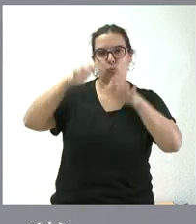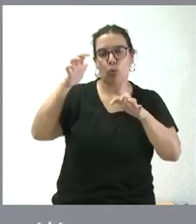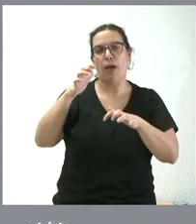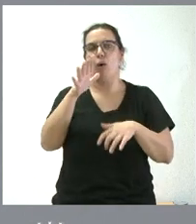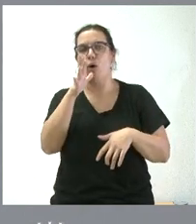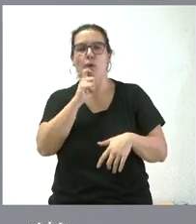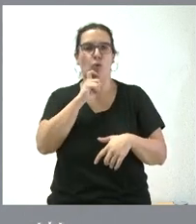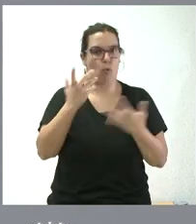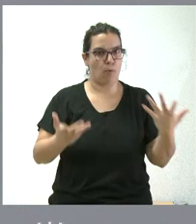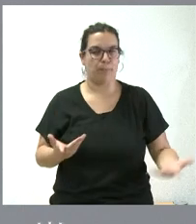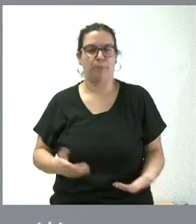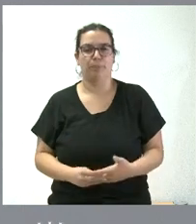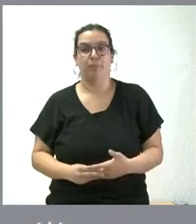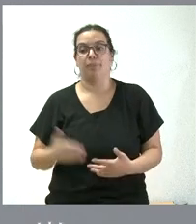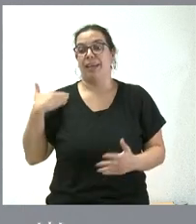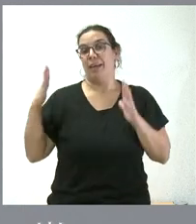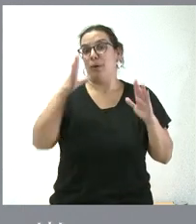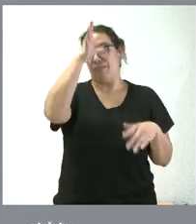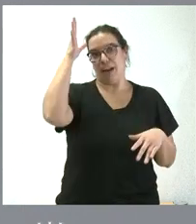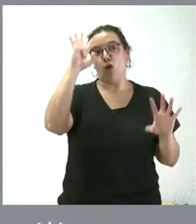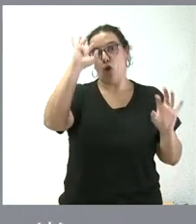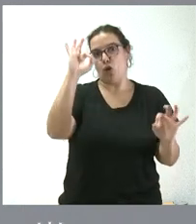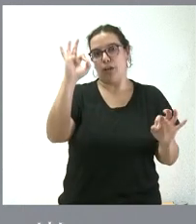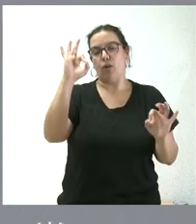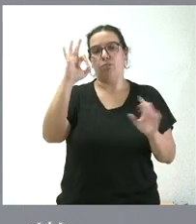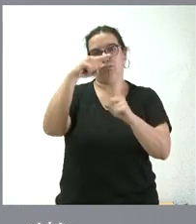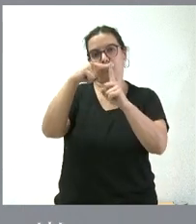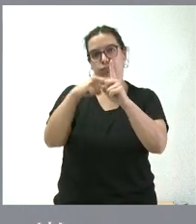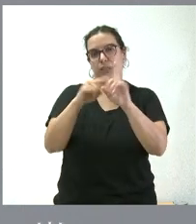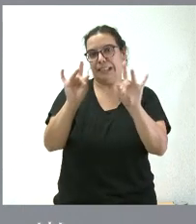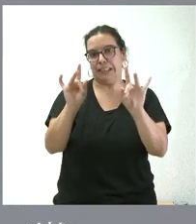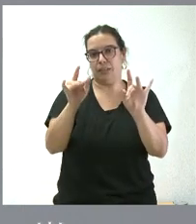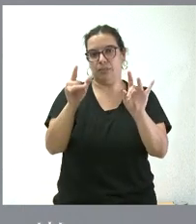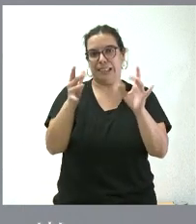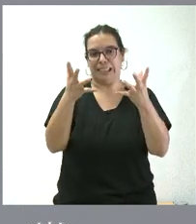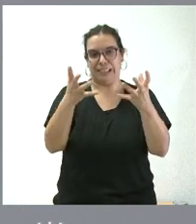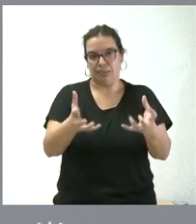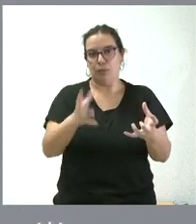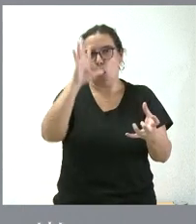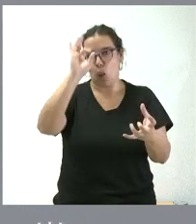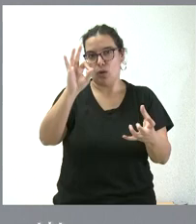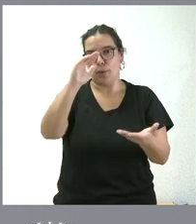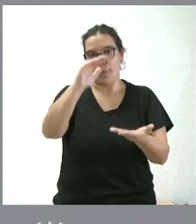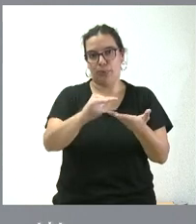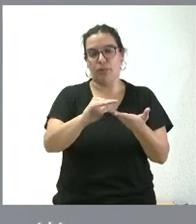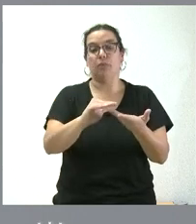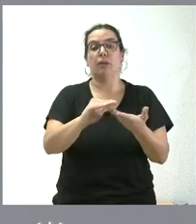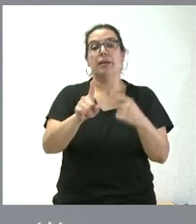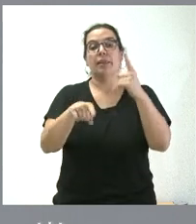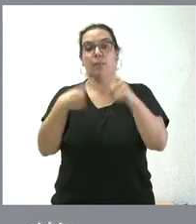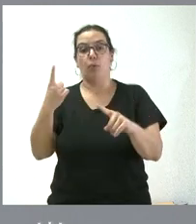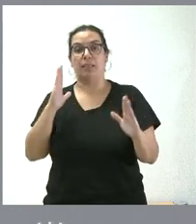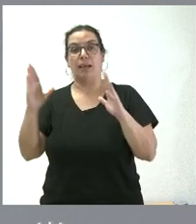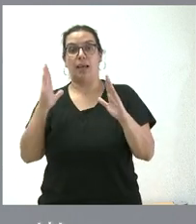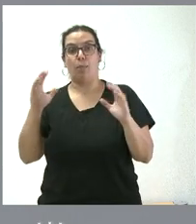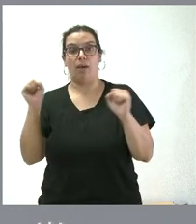cada ejercicio eh durante el verano lógicamente Es verdad que los niveles han bajado como señala usted en su pregunta y lógicamente a veces se recuperan durante la época